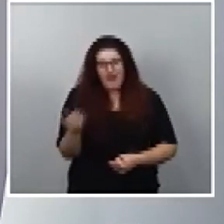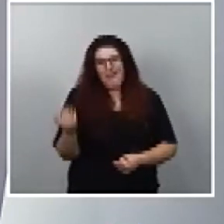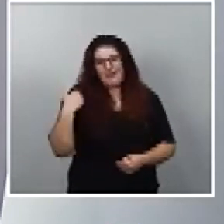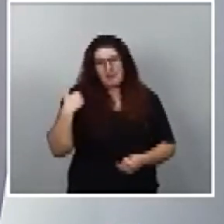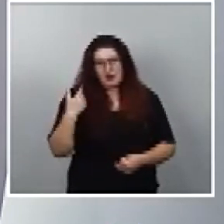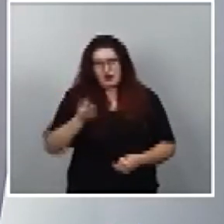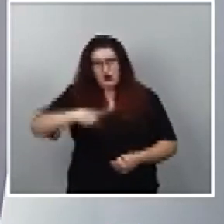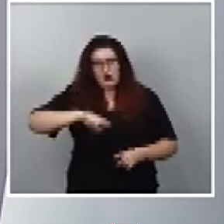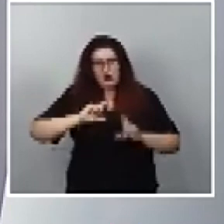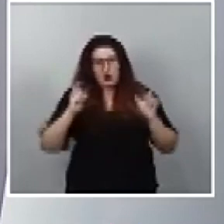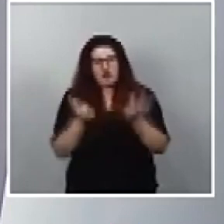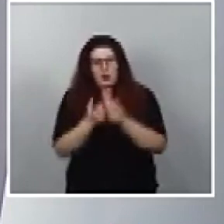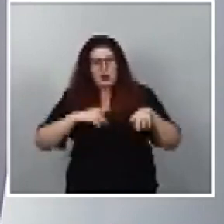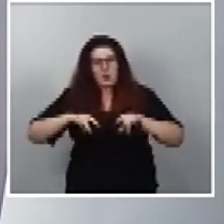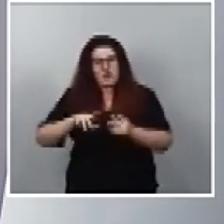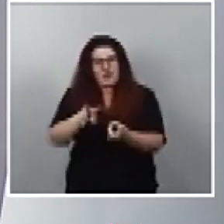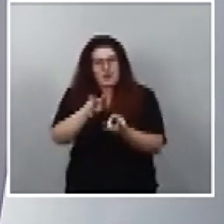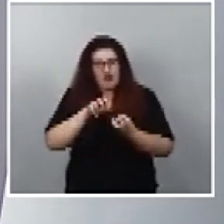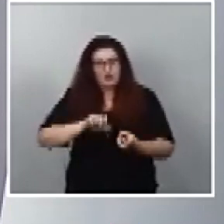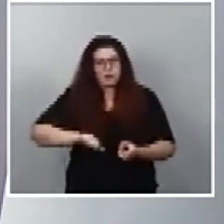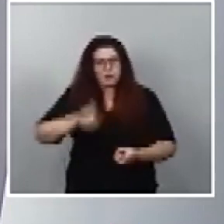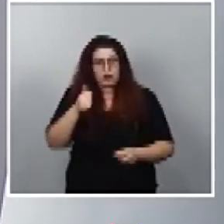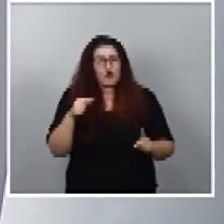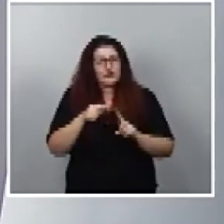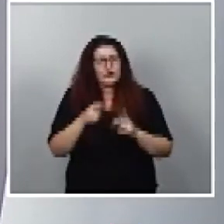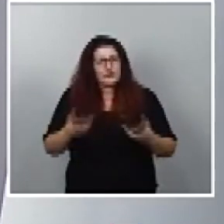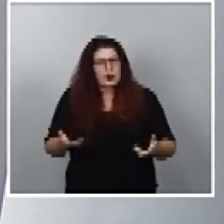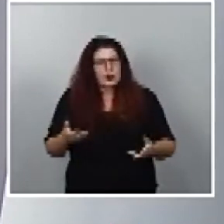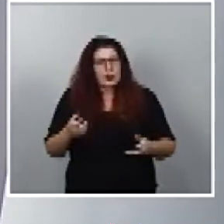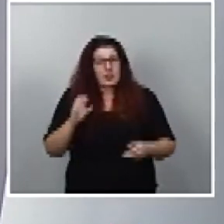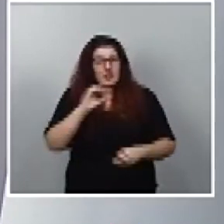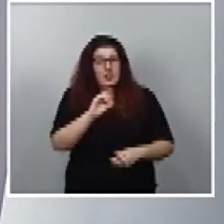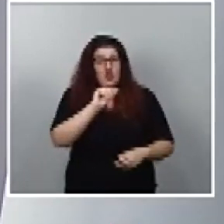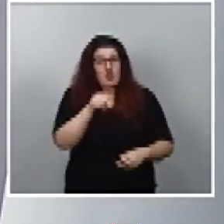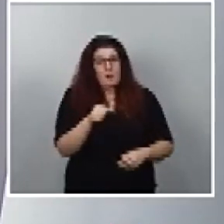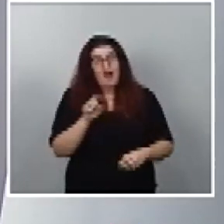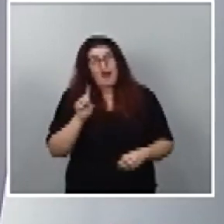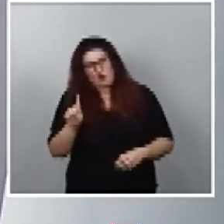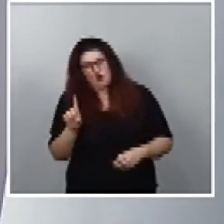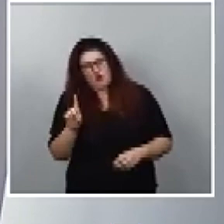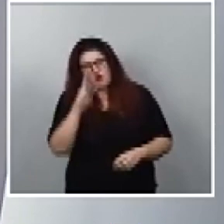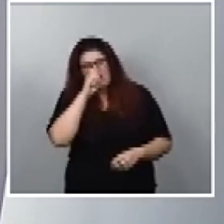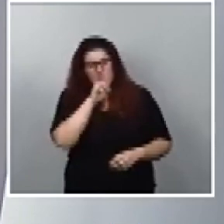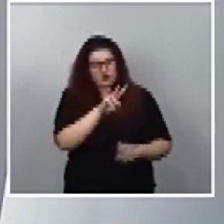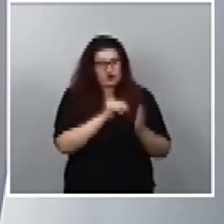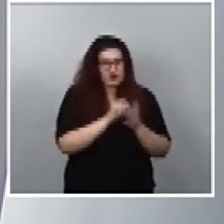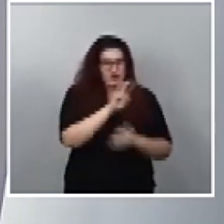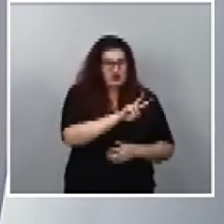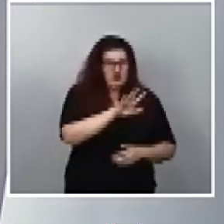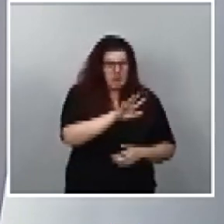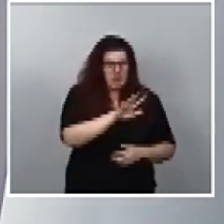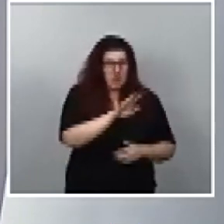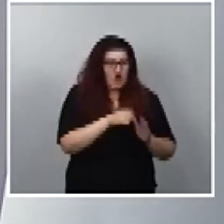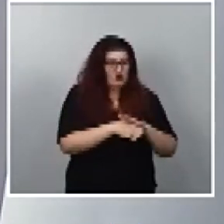aprobamos en el consejo de política fiscal el objetivo se sitúa en el 0,1 en 2025 y lo